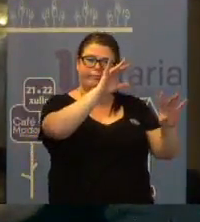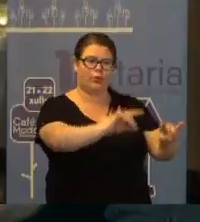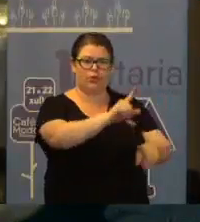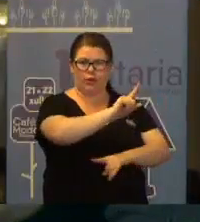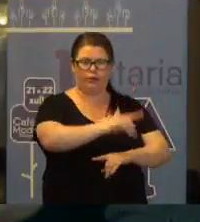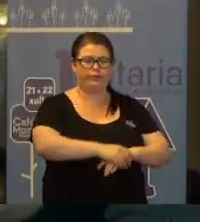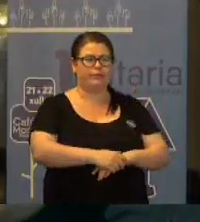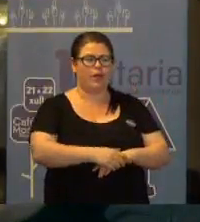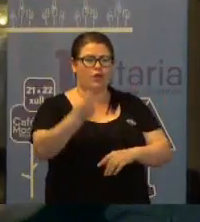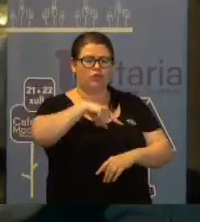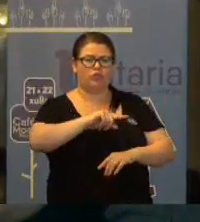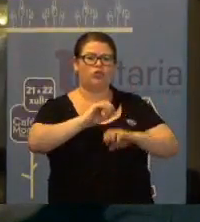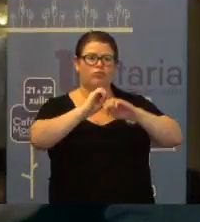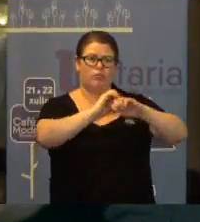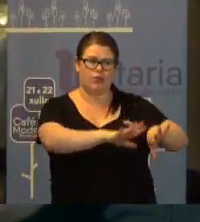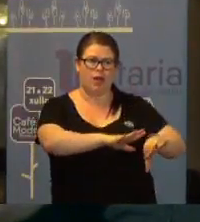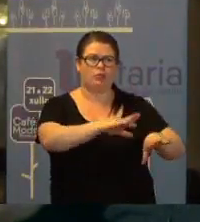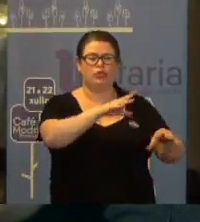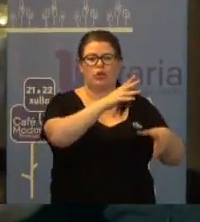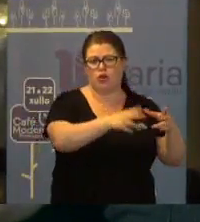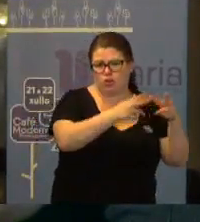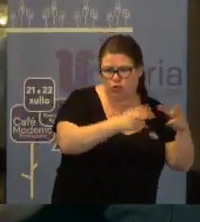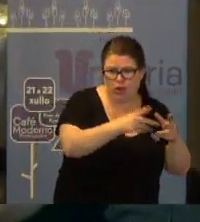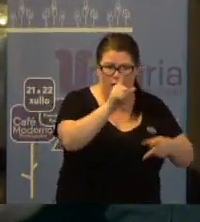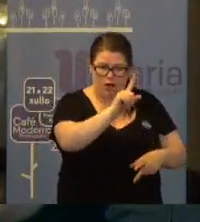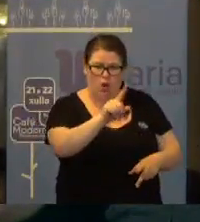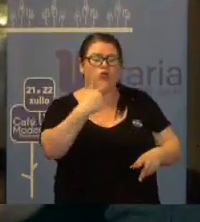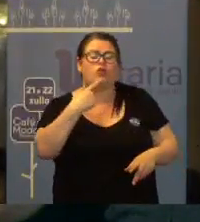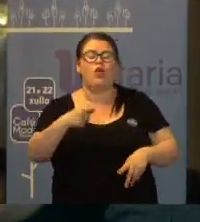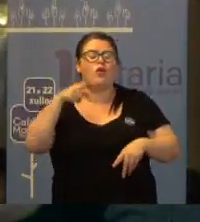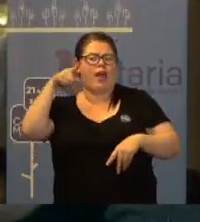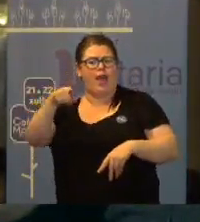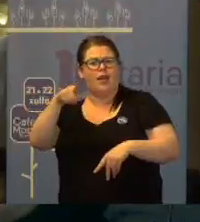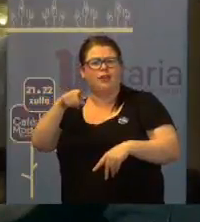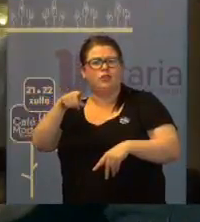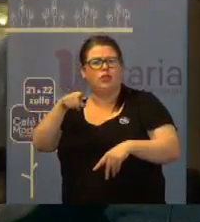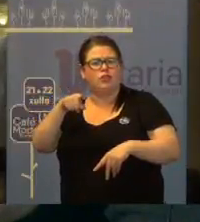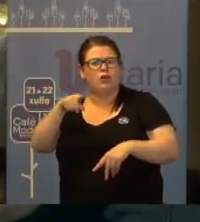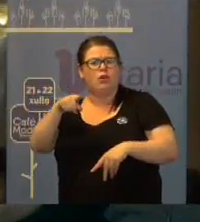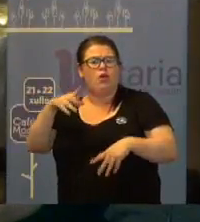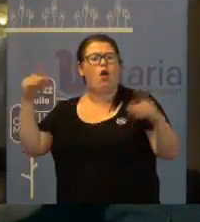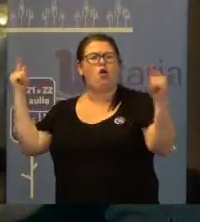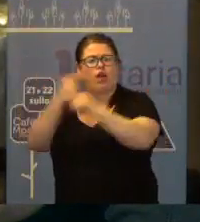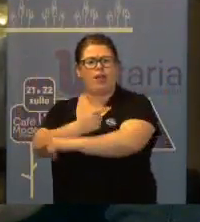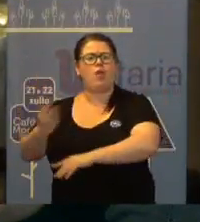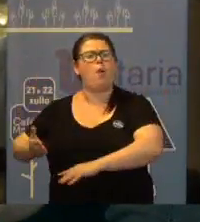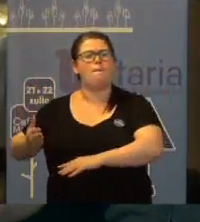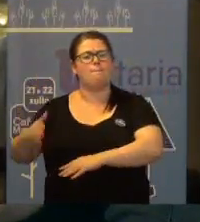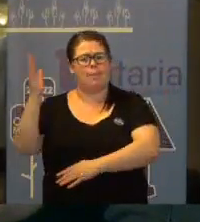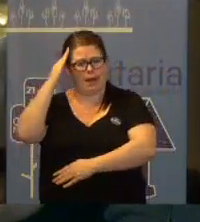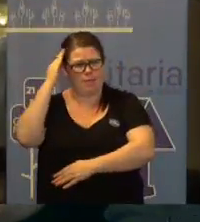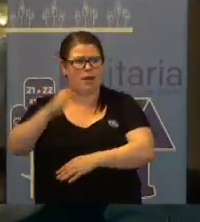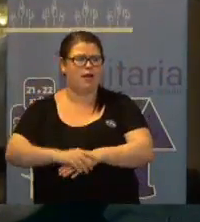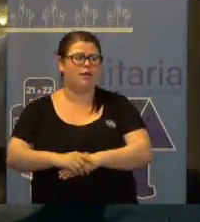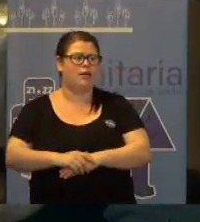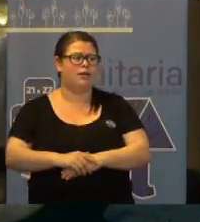Eu non digo que nós abandonemos as sendas sociales, se me interprete ben. Eu digo que eles están captando cal é a contradición principal, que iso iba do marxismo. Non, o